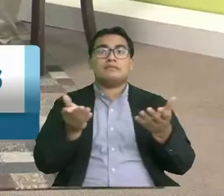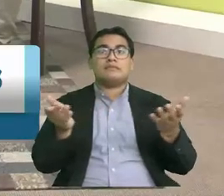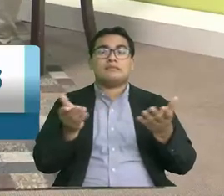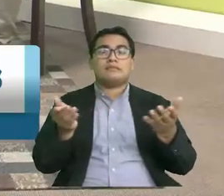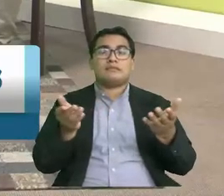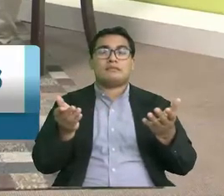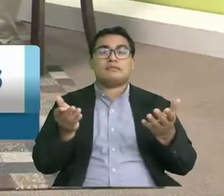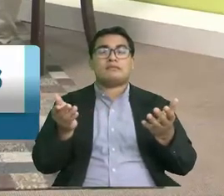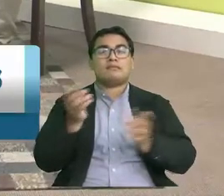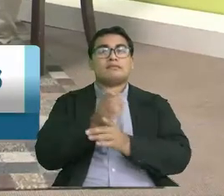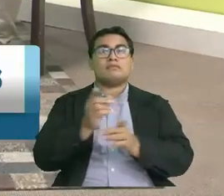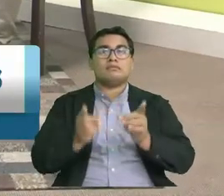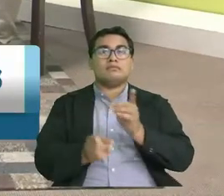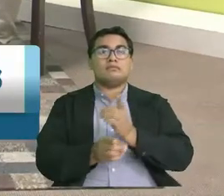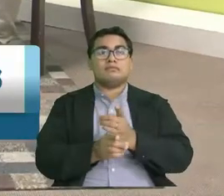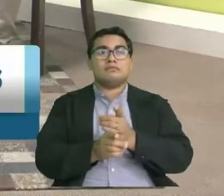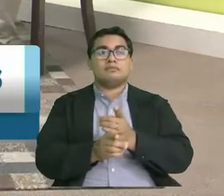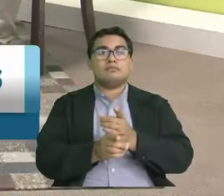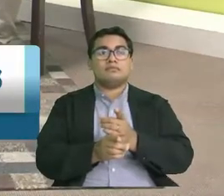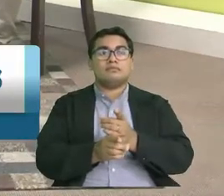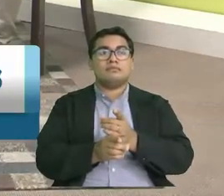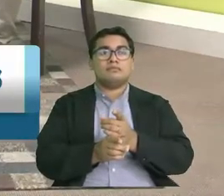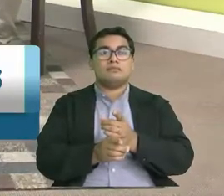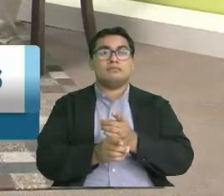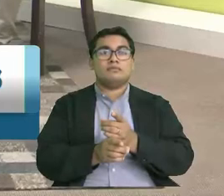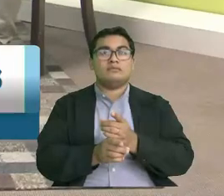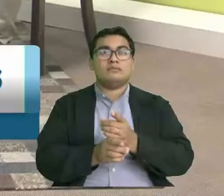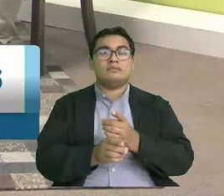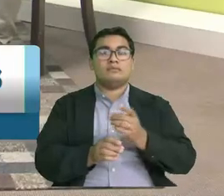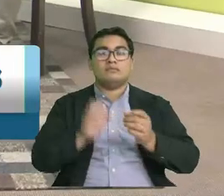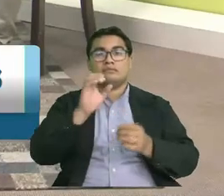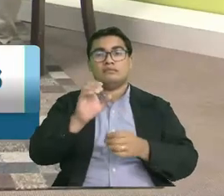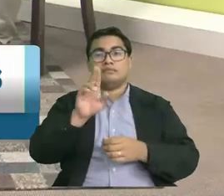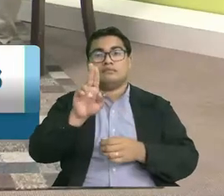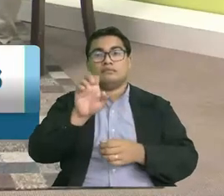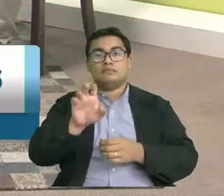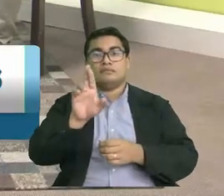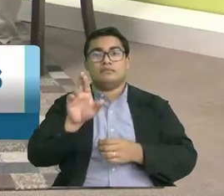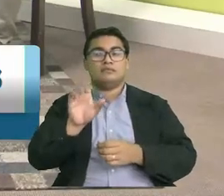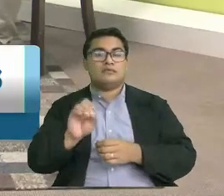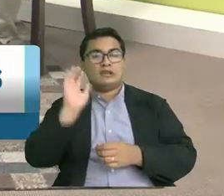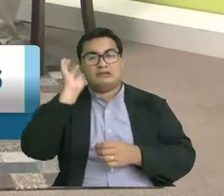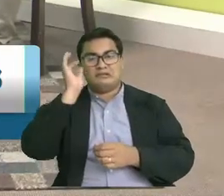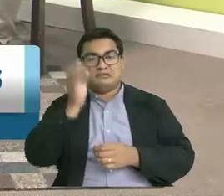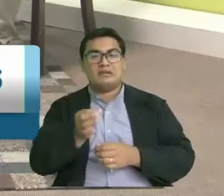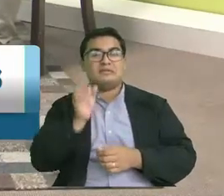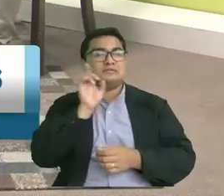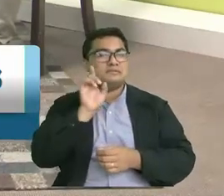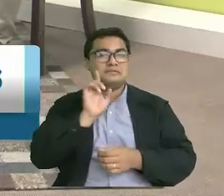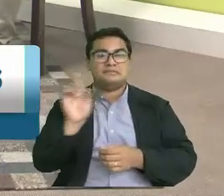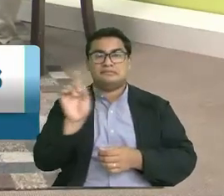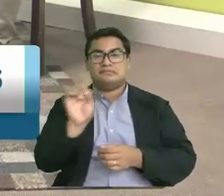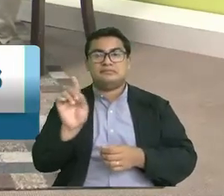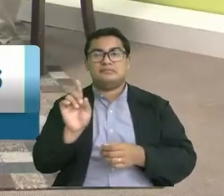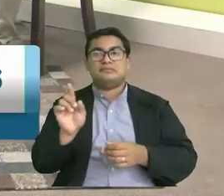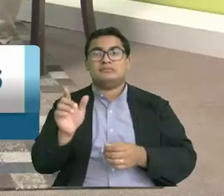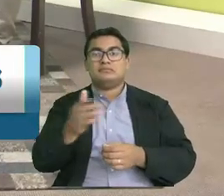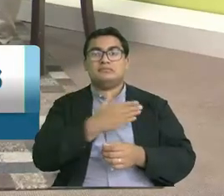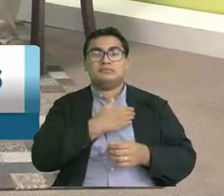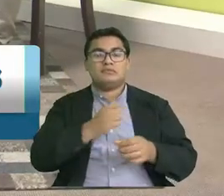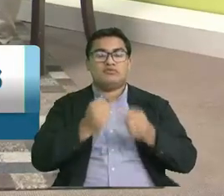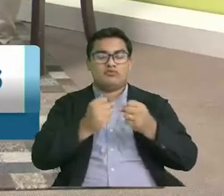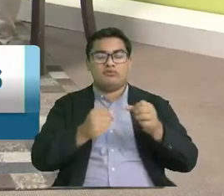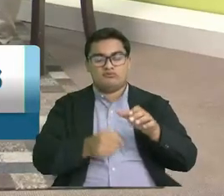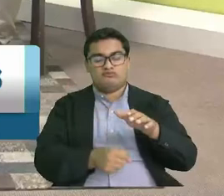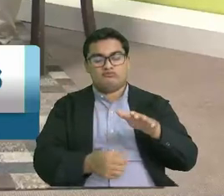ser legítimos. Evitar esos cueros sintéticos, cueros hechizos, decimos los